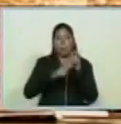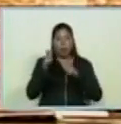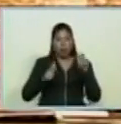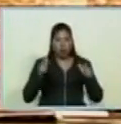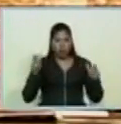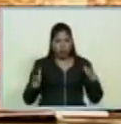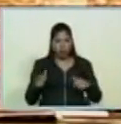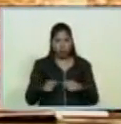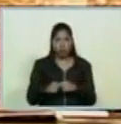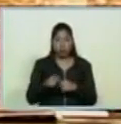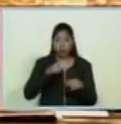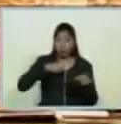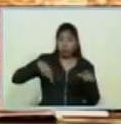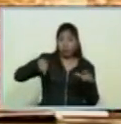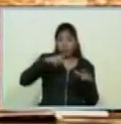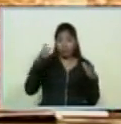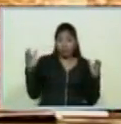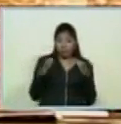De estas,